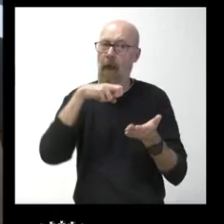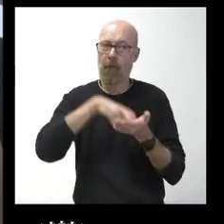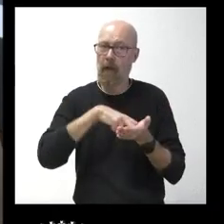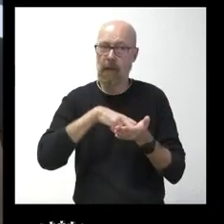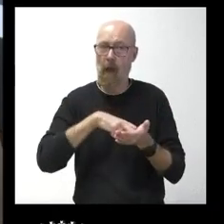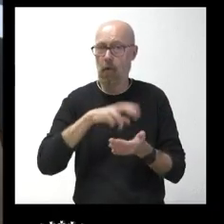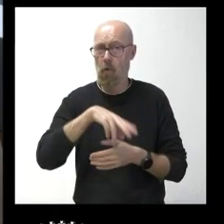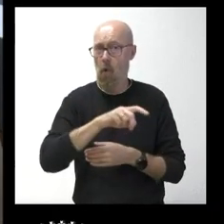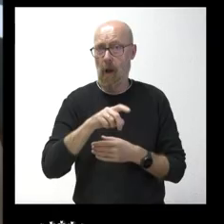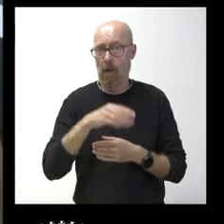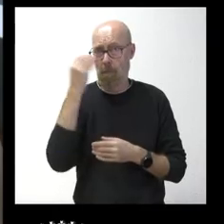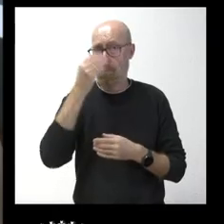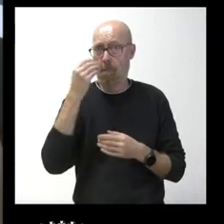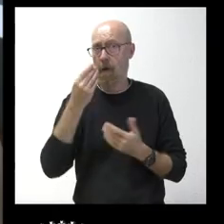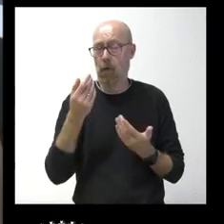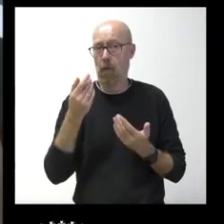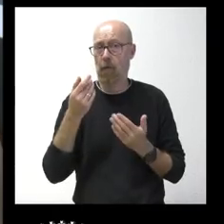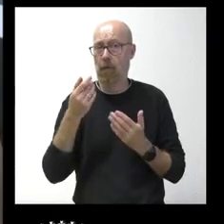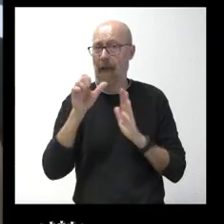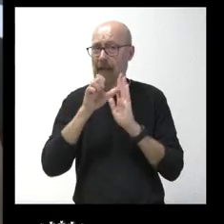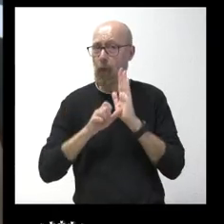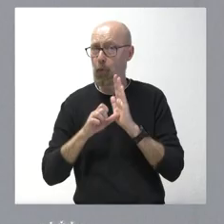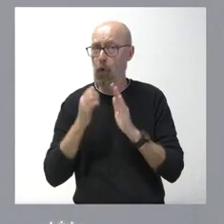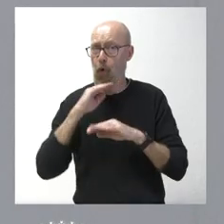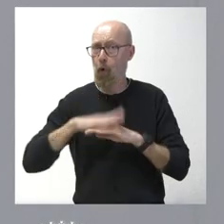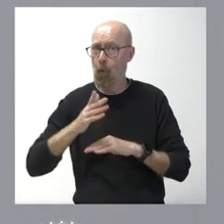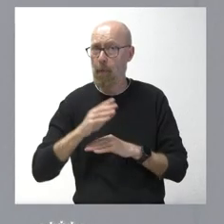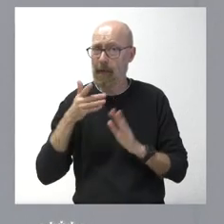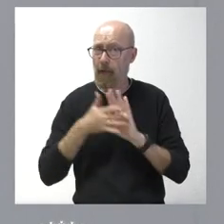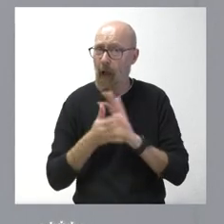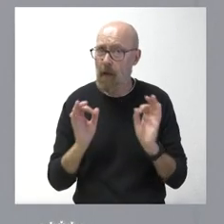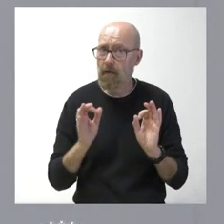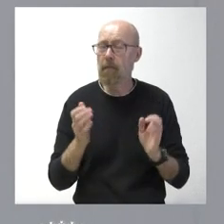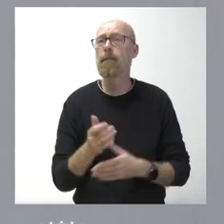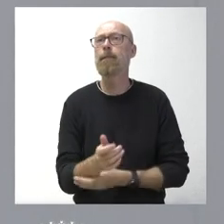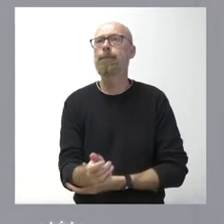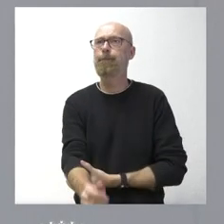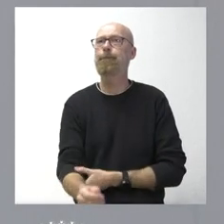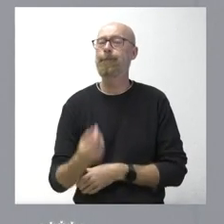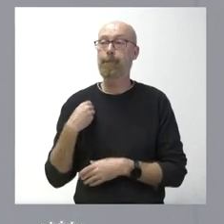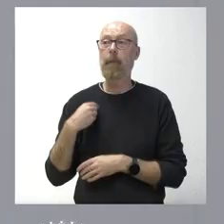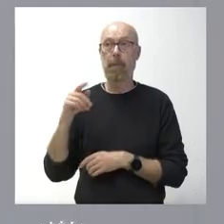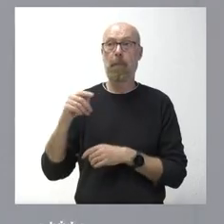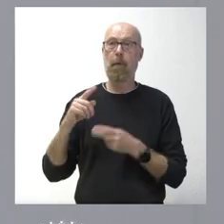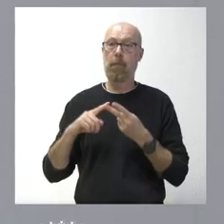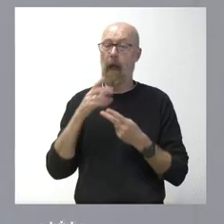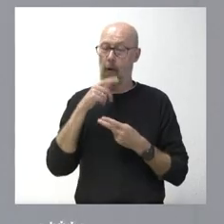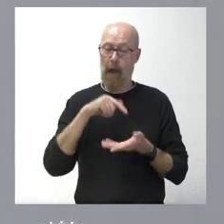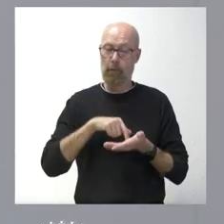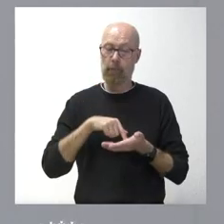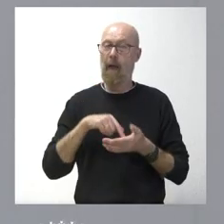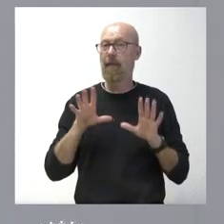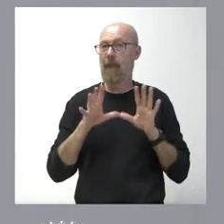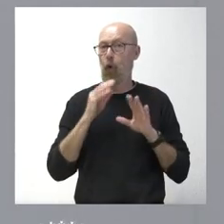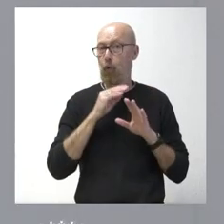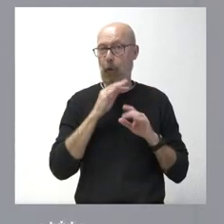vaya a cumplir el mandato del estatuto de autonomía gracias Pues sobre la segunda cuestión Estamos a 10 de octubre y por tanto